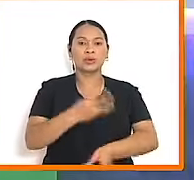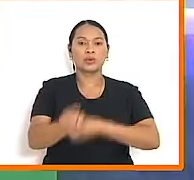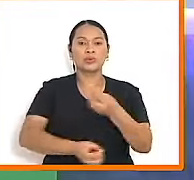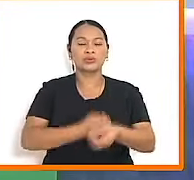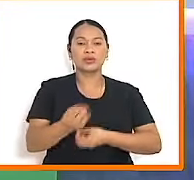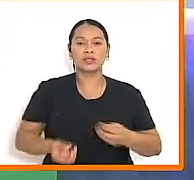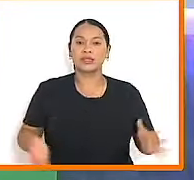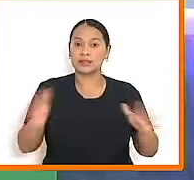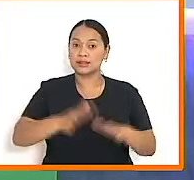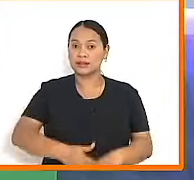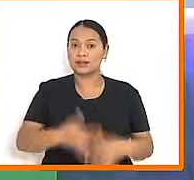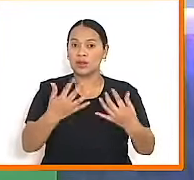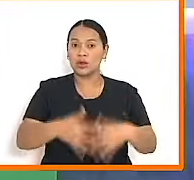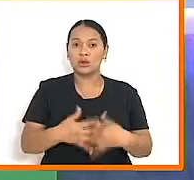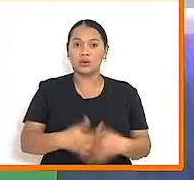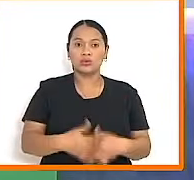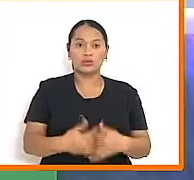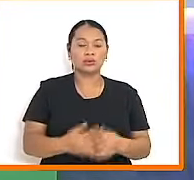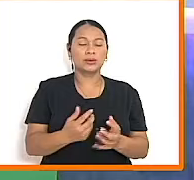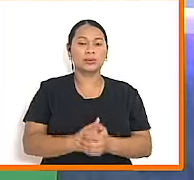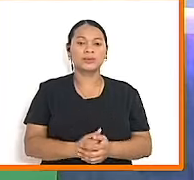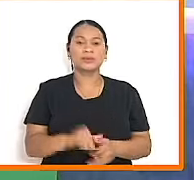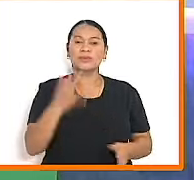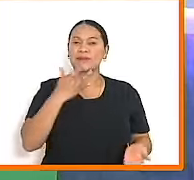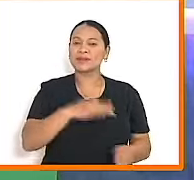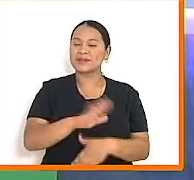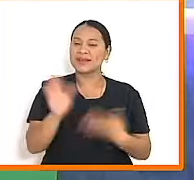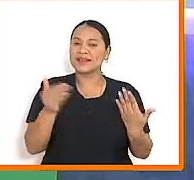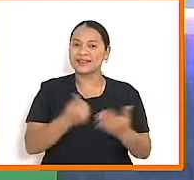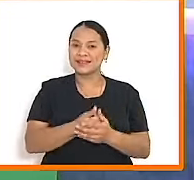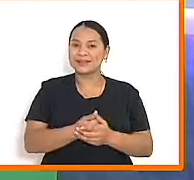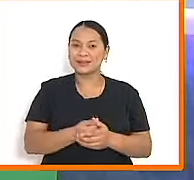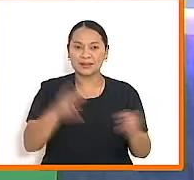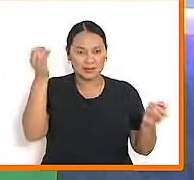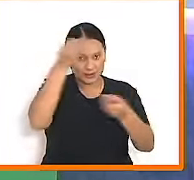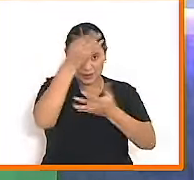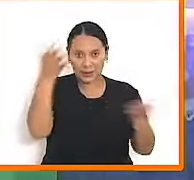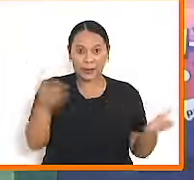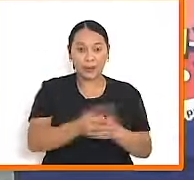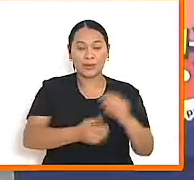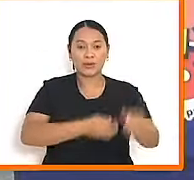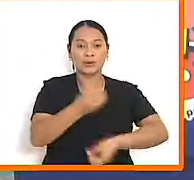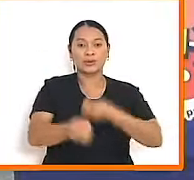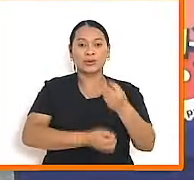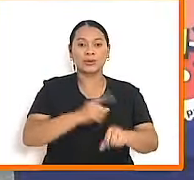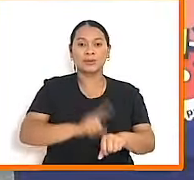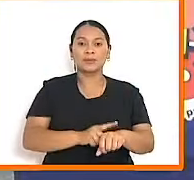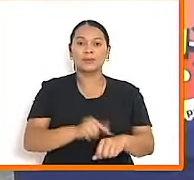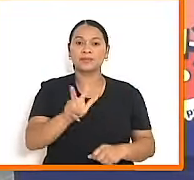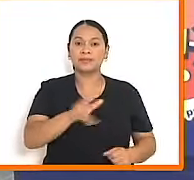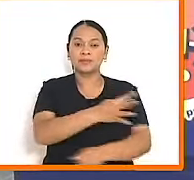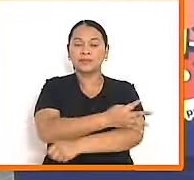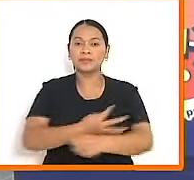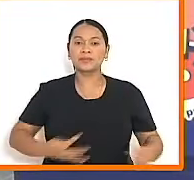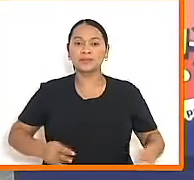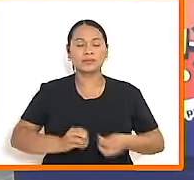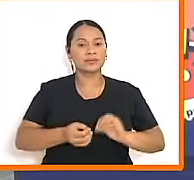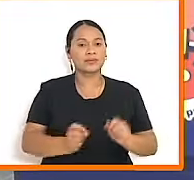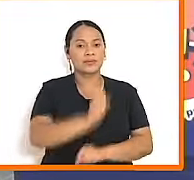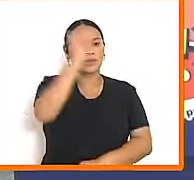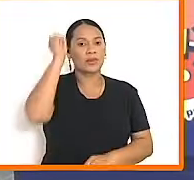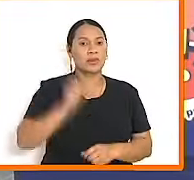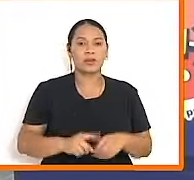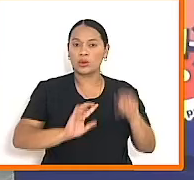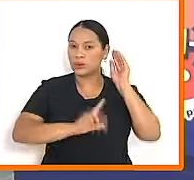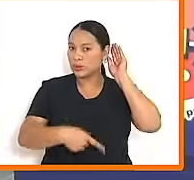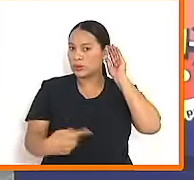nuestras esferas al juego y desearte muchísima suerte y comentarte que nuestro sorteo de las 3 de la tarde, el número ganador para diaria fue el 03,